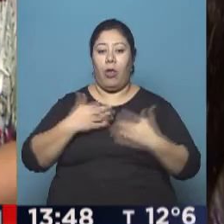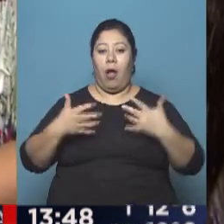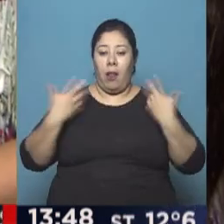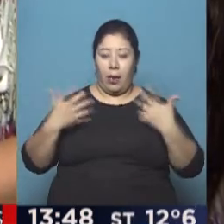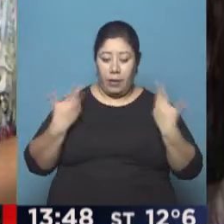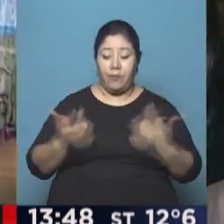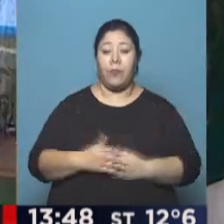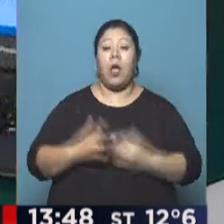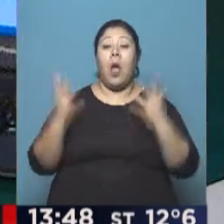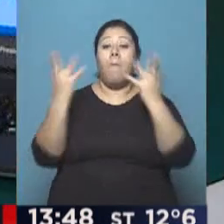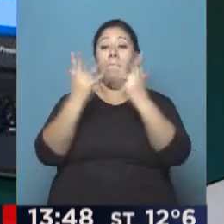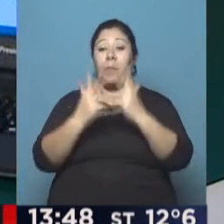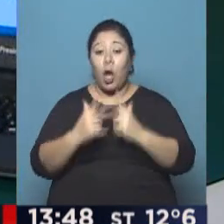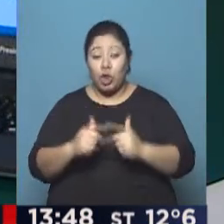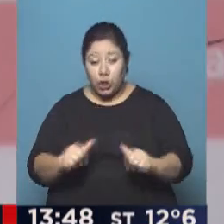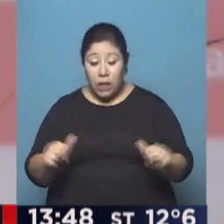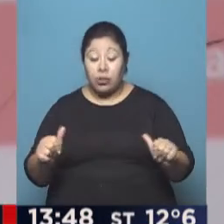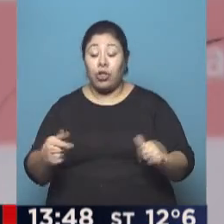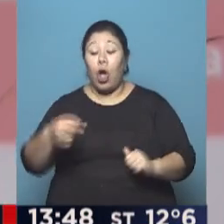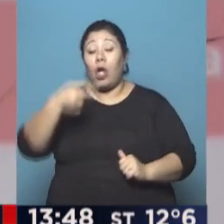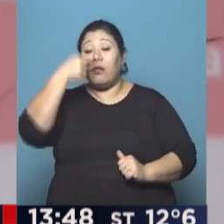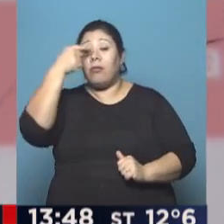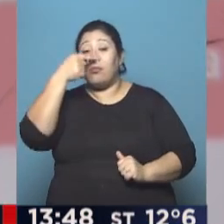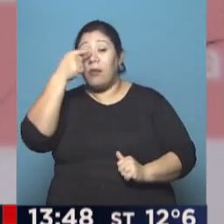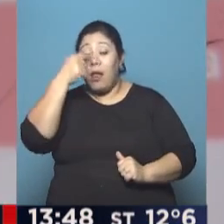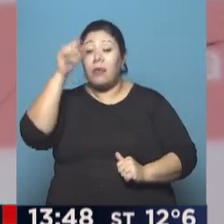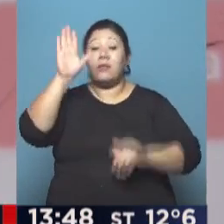de concretar el proyecto en una aplicación despertó interés en la convocatoria Ni Una Menos.